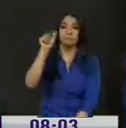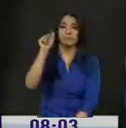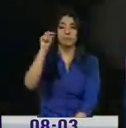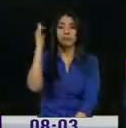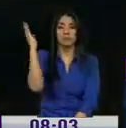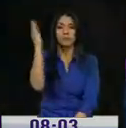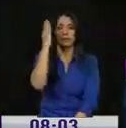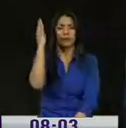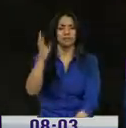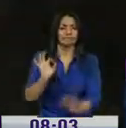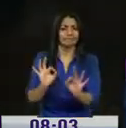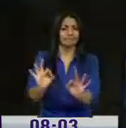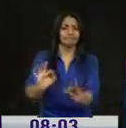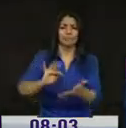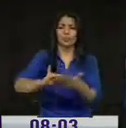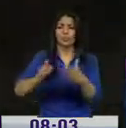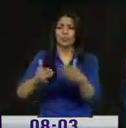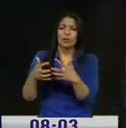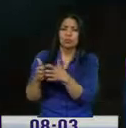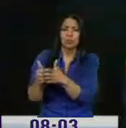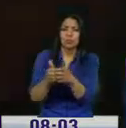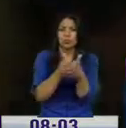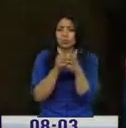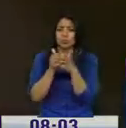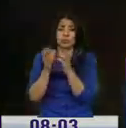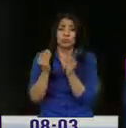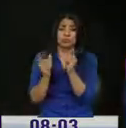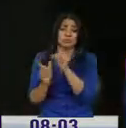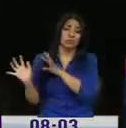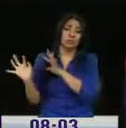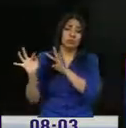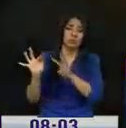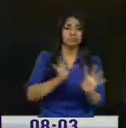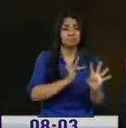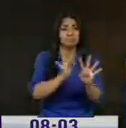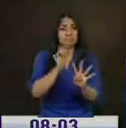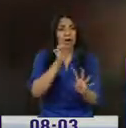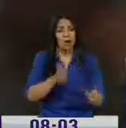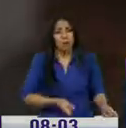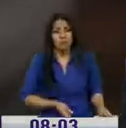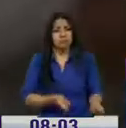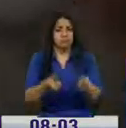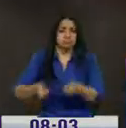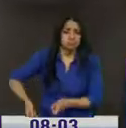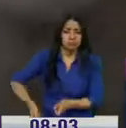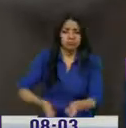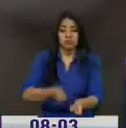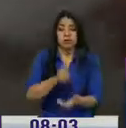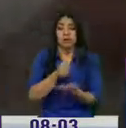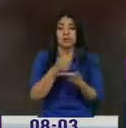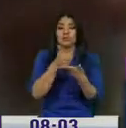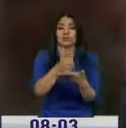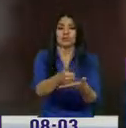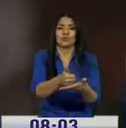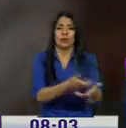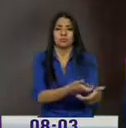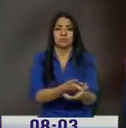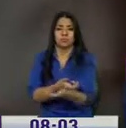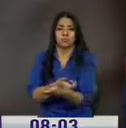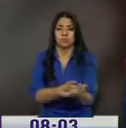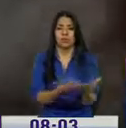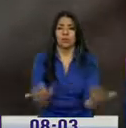la unión de la ciudadanía, ya que cientos de personas colaboraron con baldes para ayudar a sofocar las llamas que destrozaban